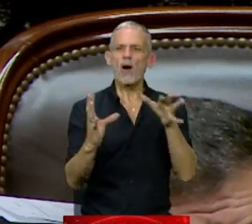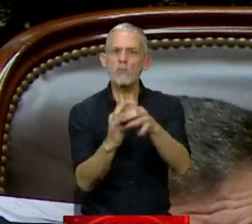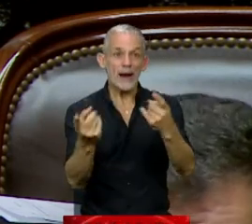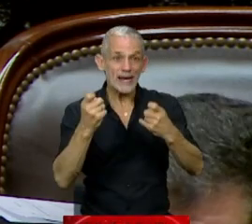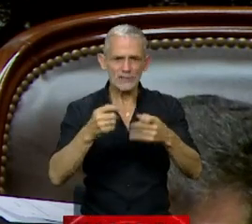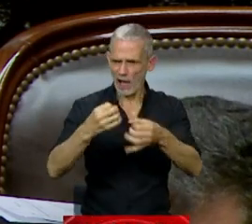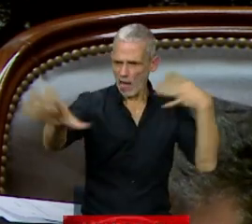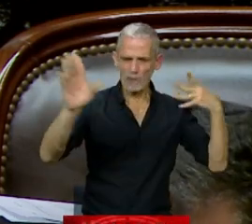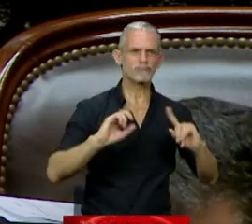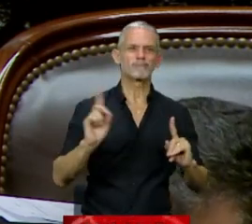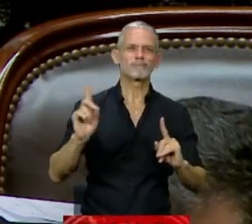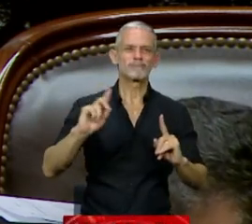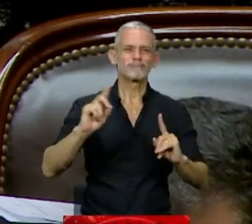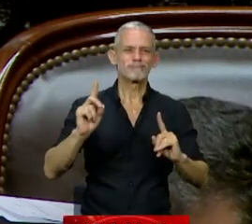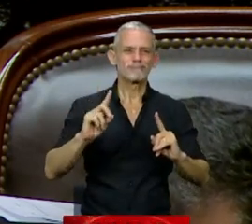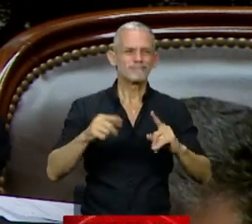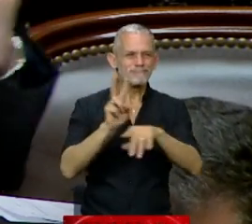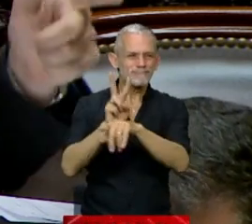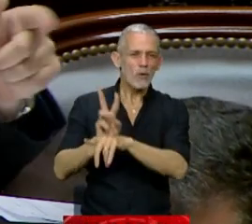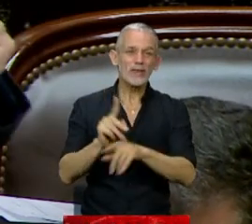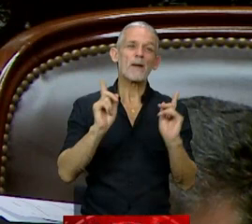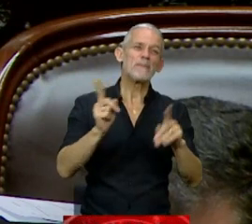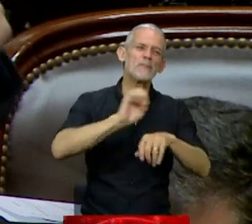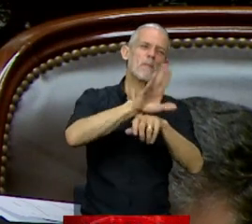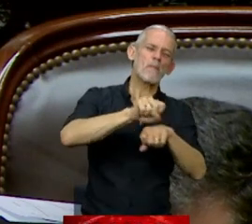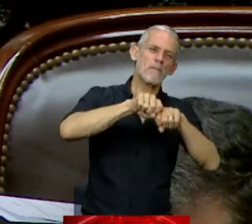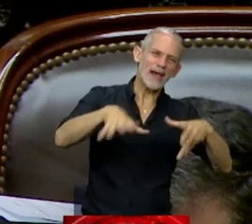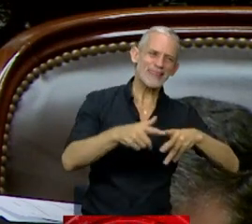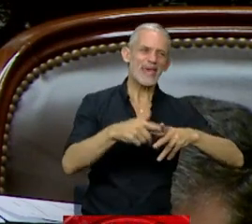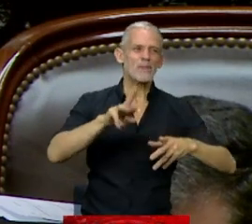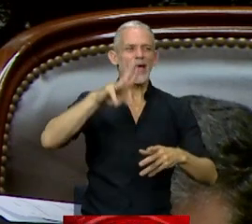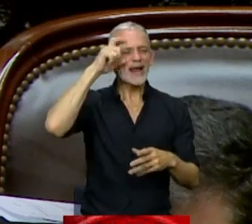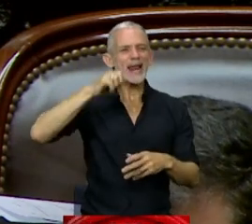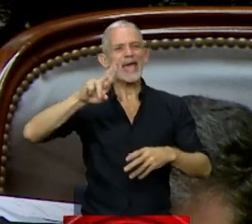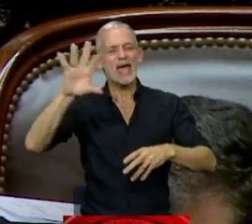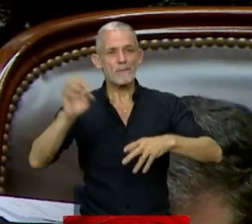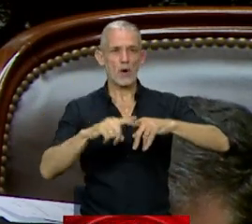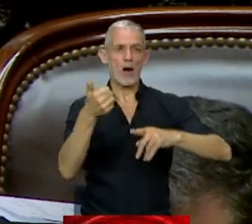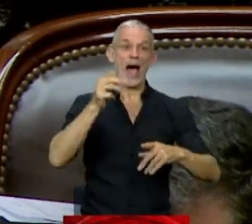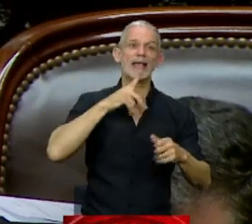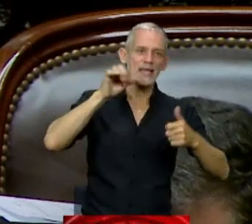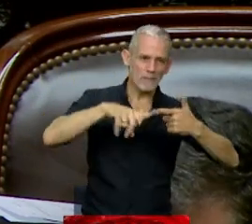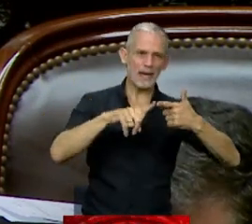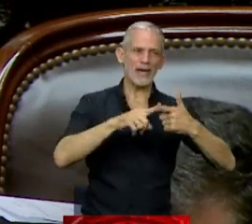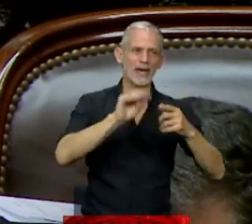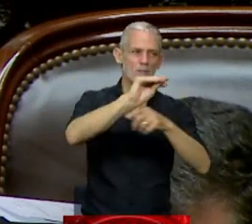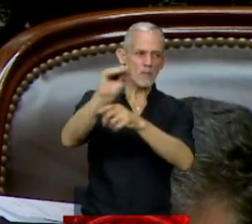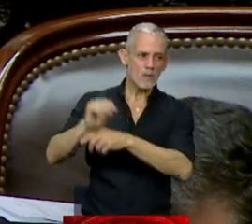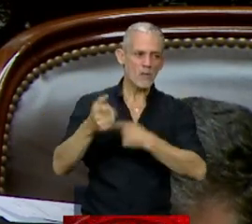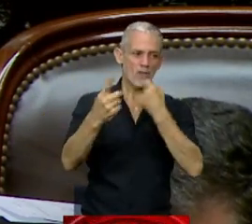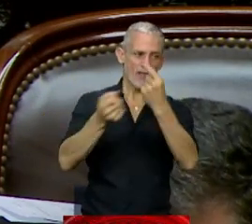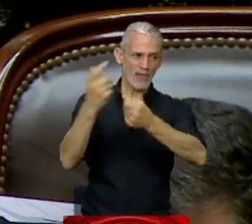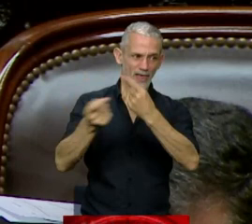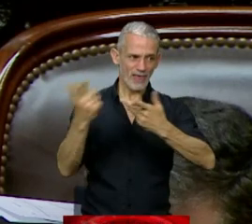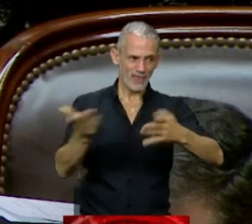lo necesitan y, sobre todo, como lo hizo en la pandemia con los repro, con los ATP, cuando encabezó el más grande rescate